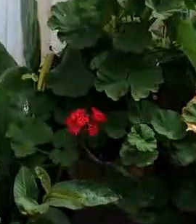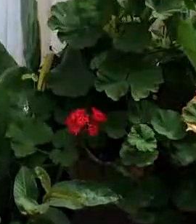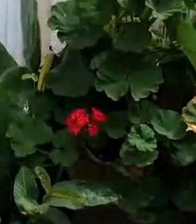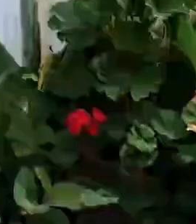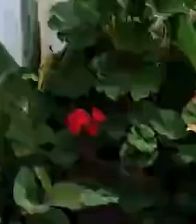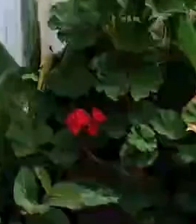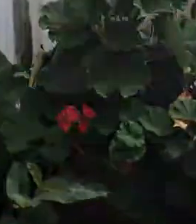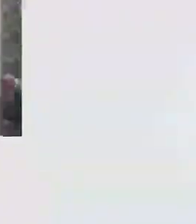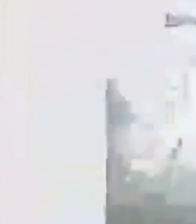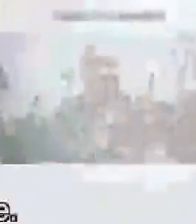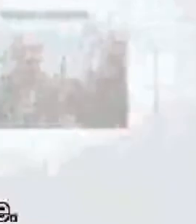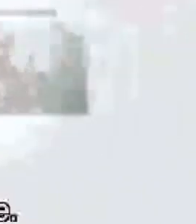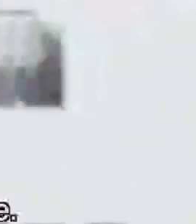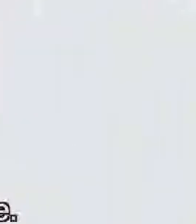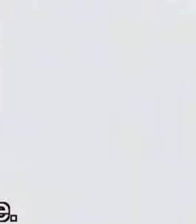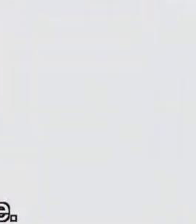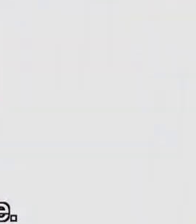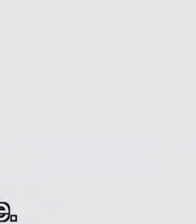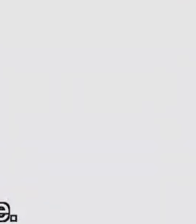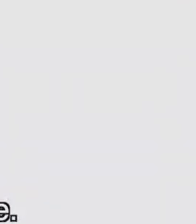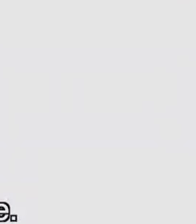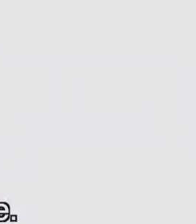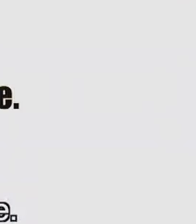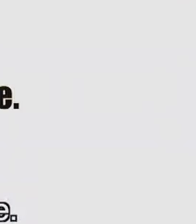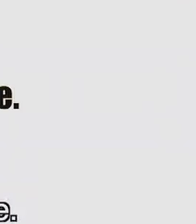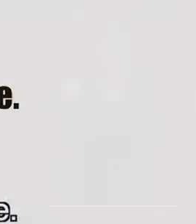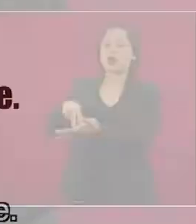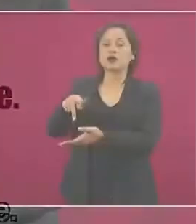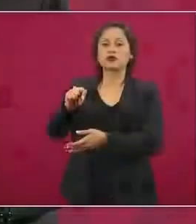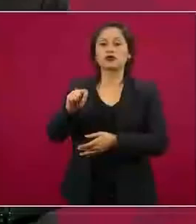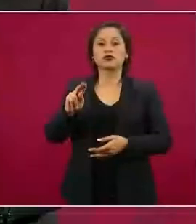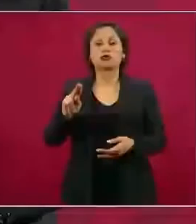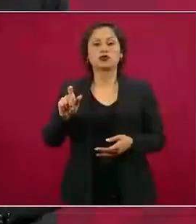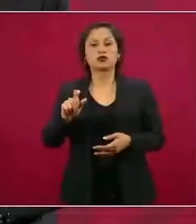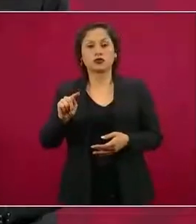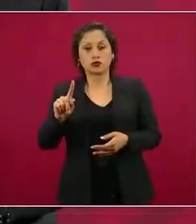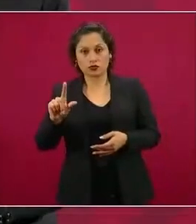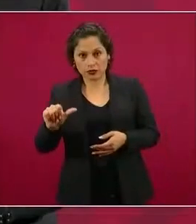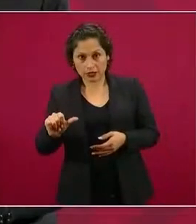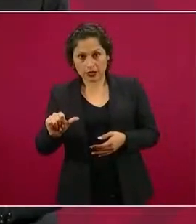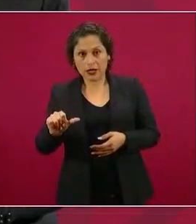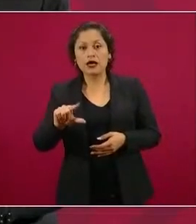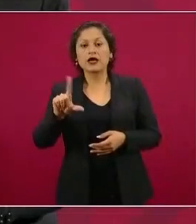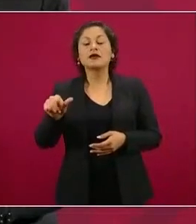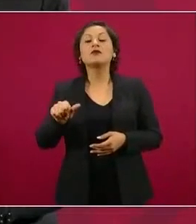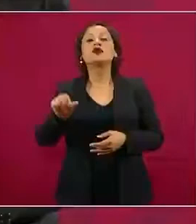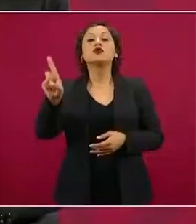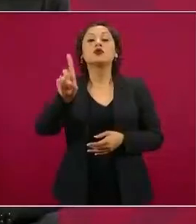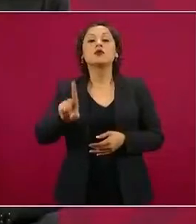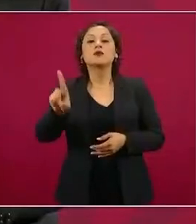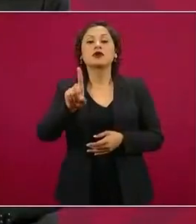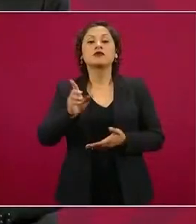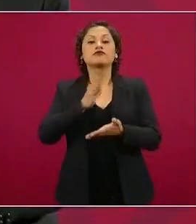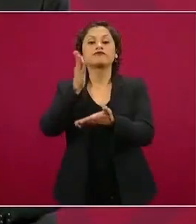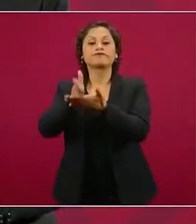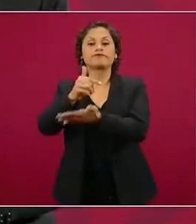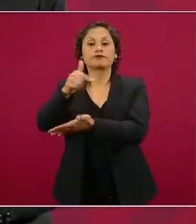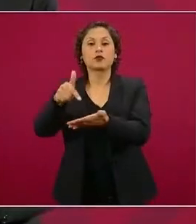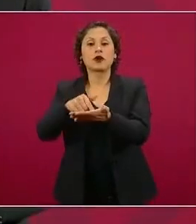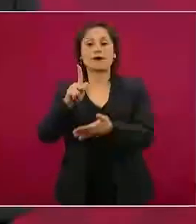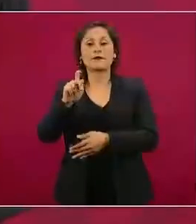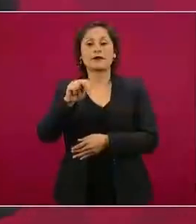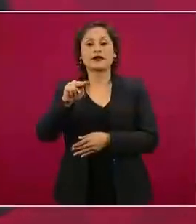una realidad. PRD, la verdadera opción de la gente. El domingo vamos a Peñitas, a la presa